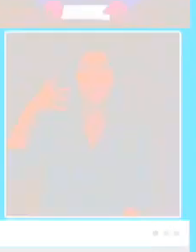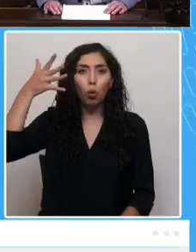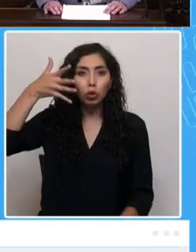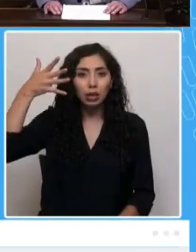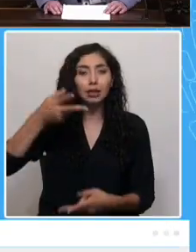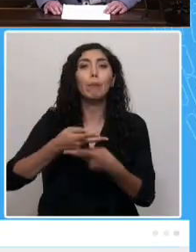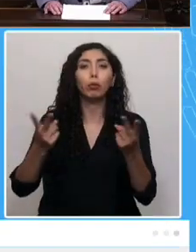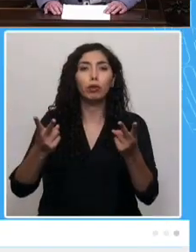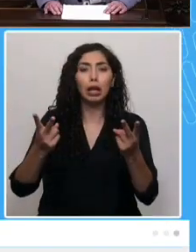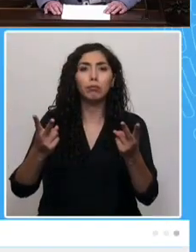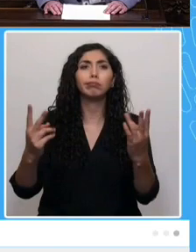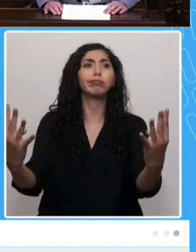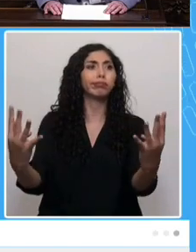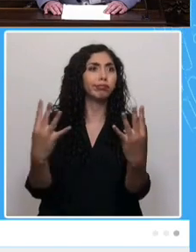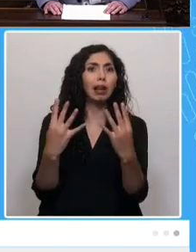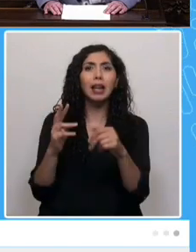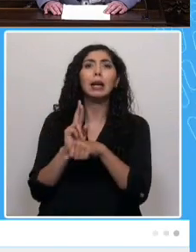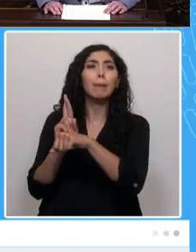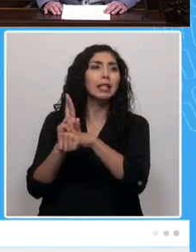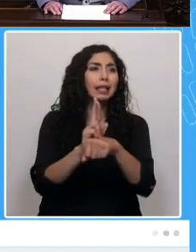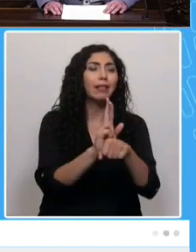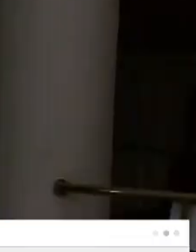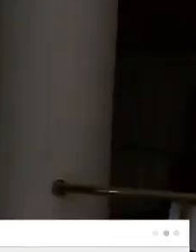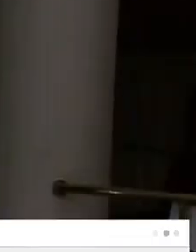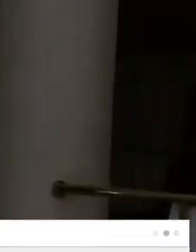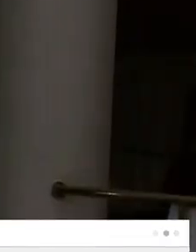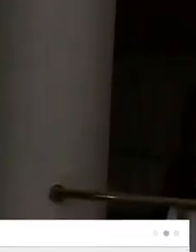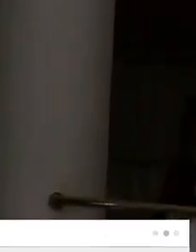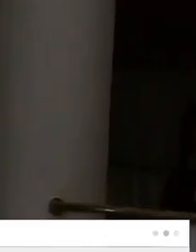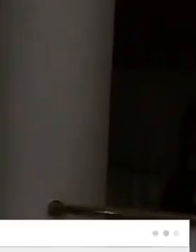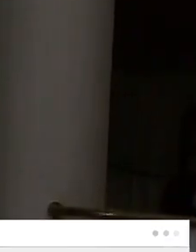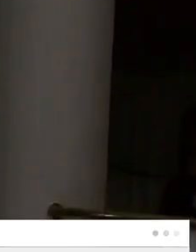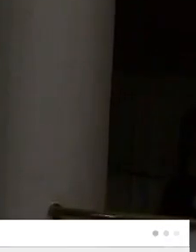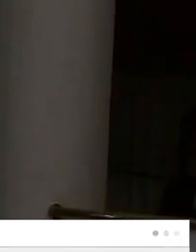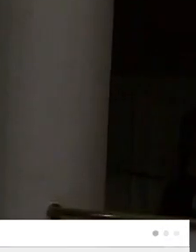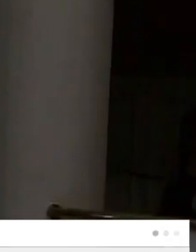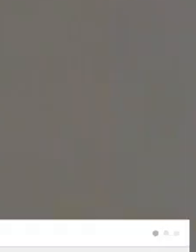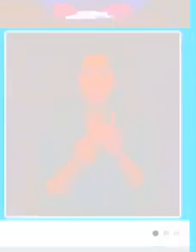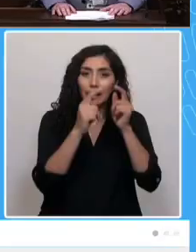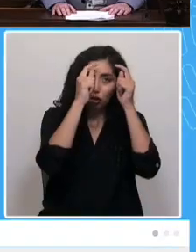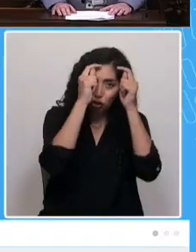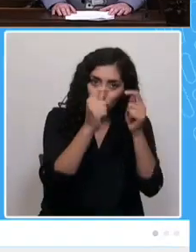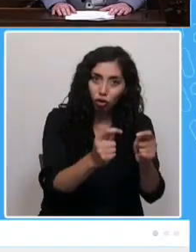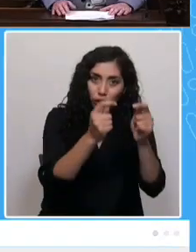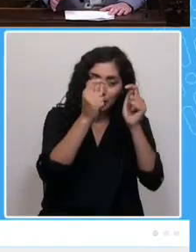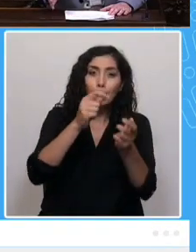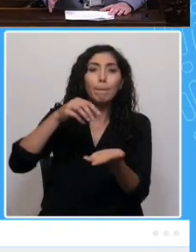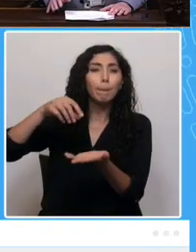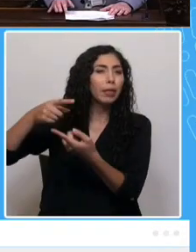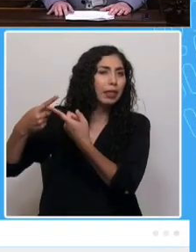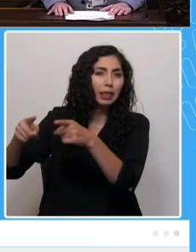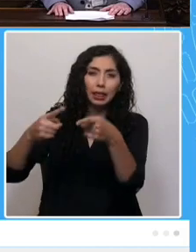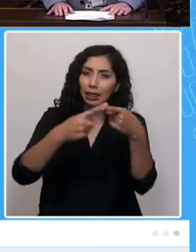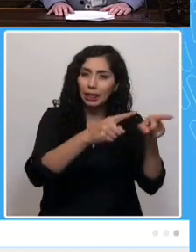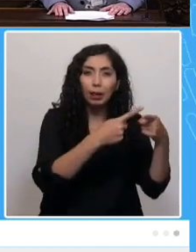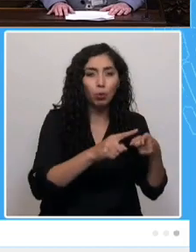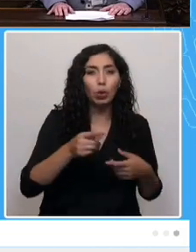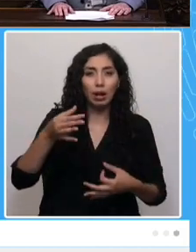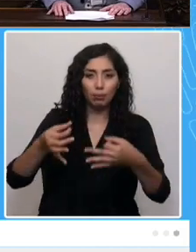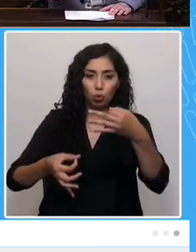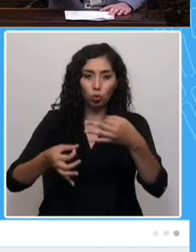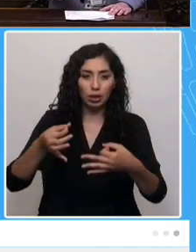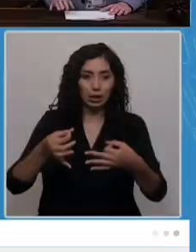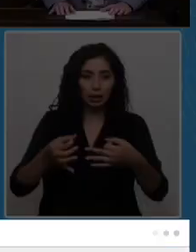Órganos Autónomos de Control y Reforma Constitucional, 16 artículos donde la idea de un pluralismo jurídico